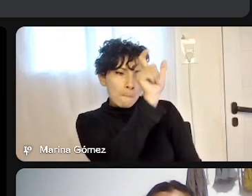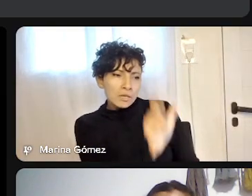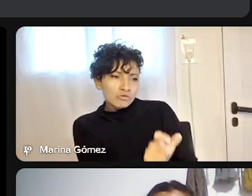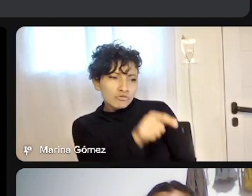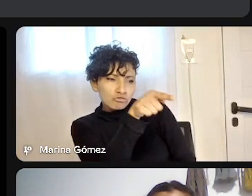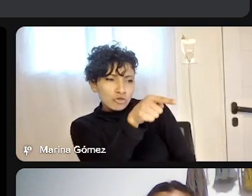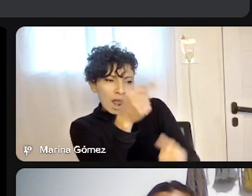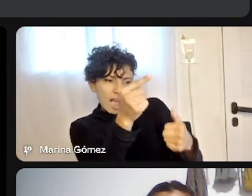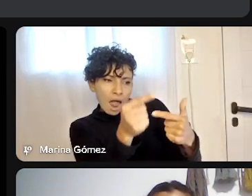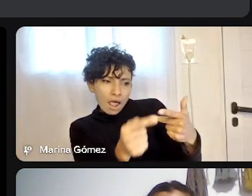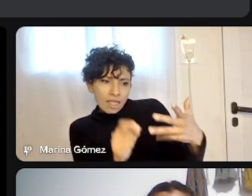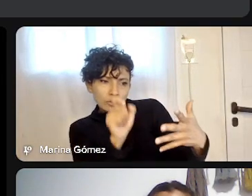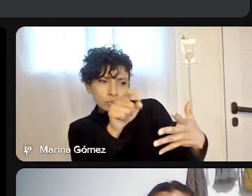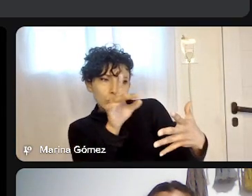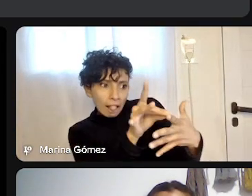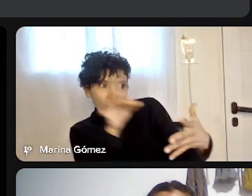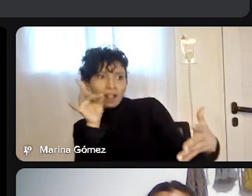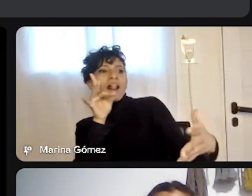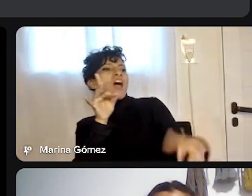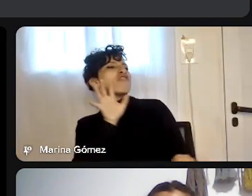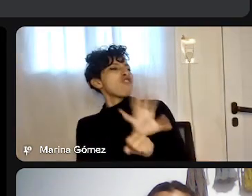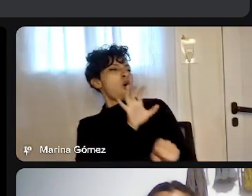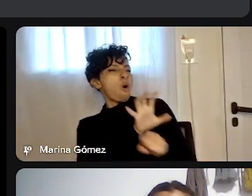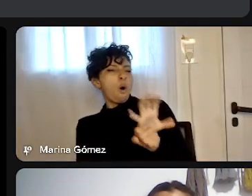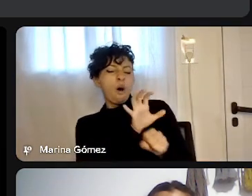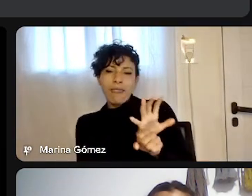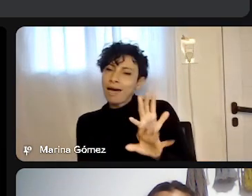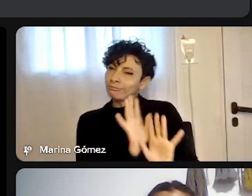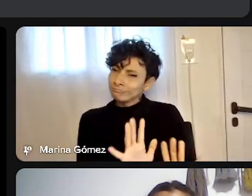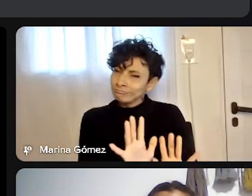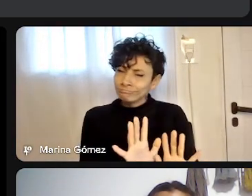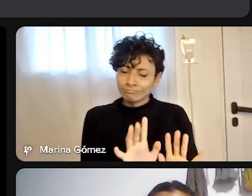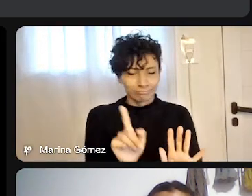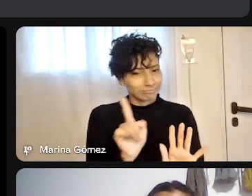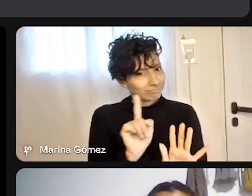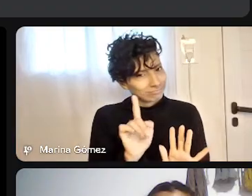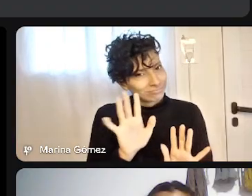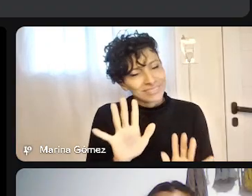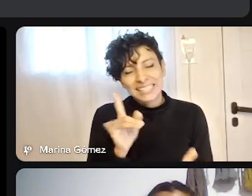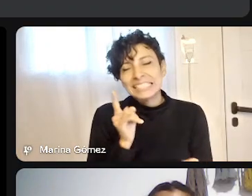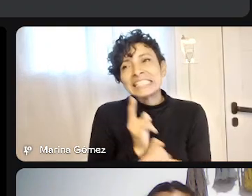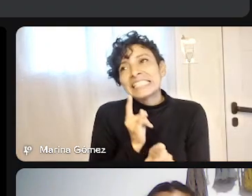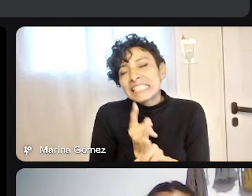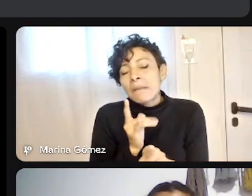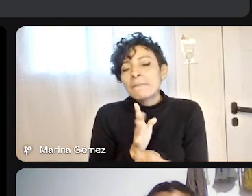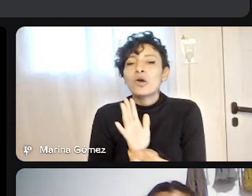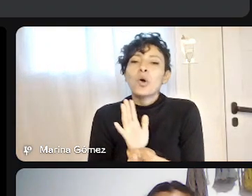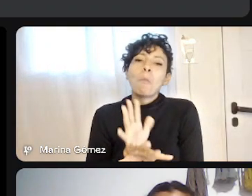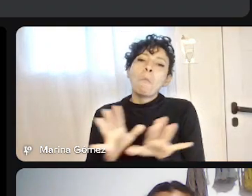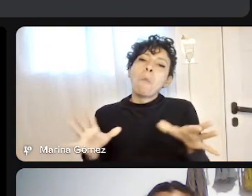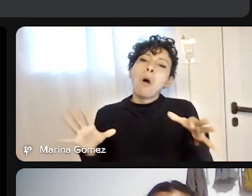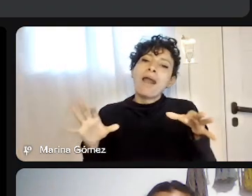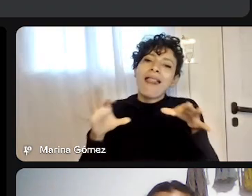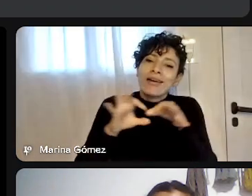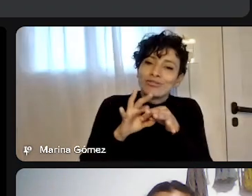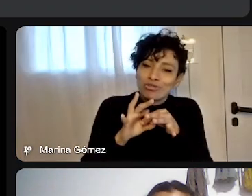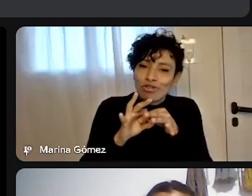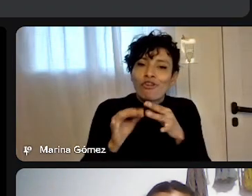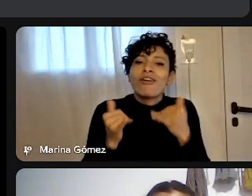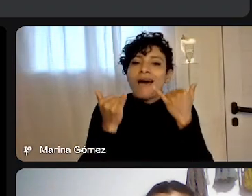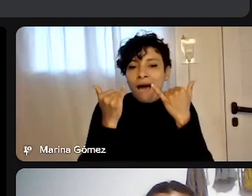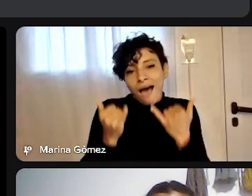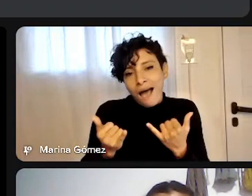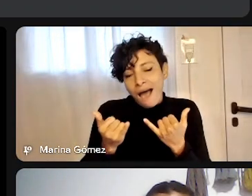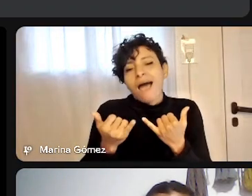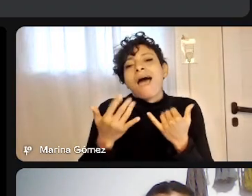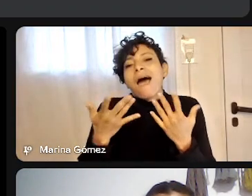como burla. Todo está de la mano, todo está relacionado. Y muchas veces, bueno,